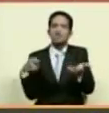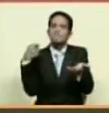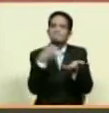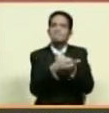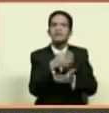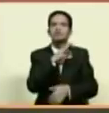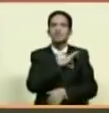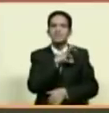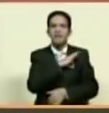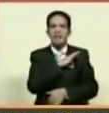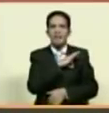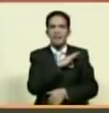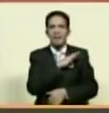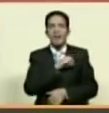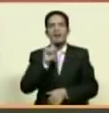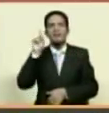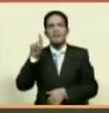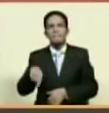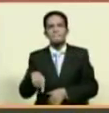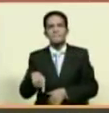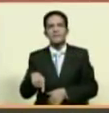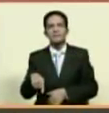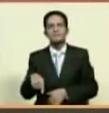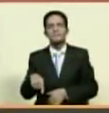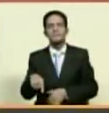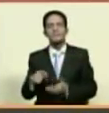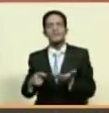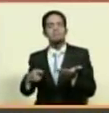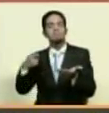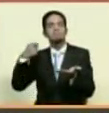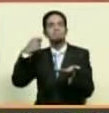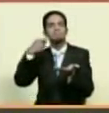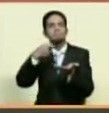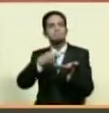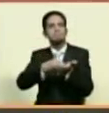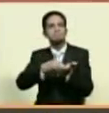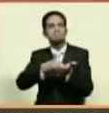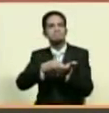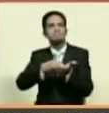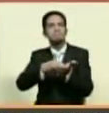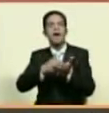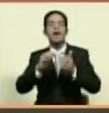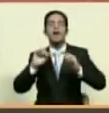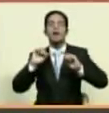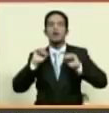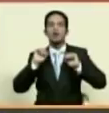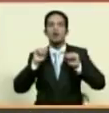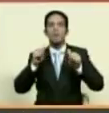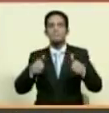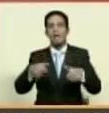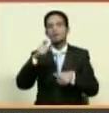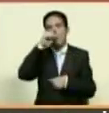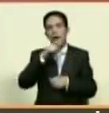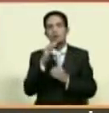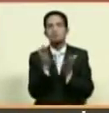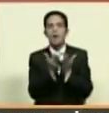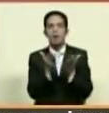ver con todo lo concerniente a la inversión necesaria para el reinicio del año escolar